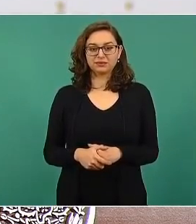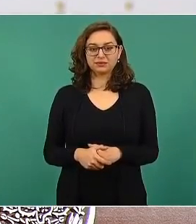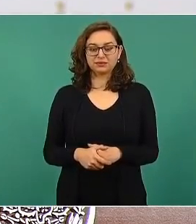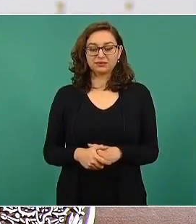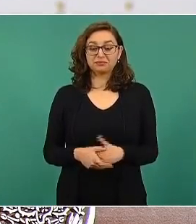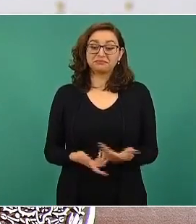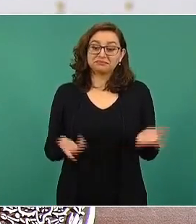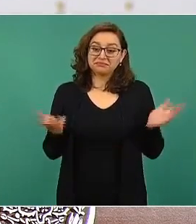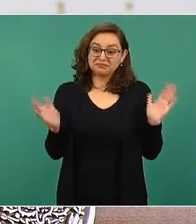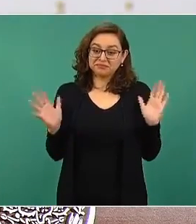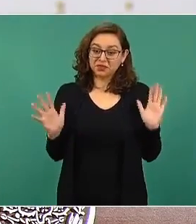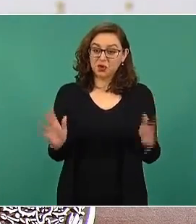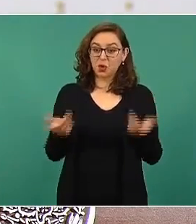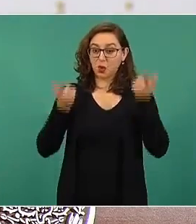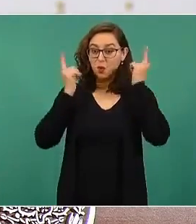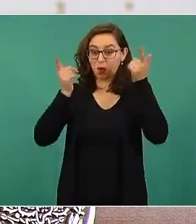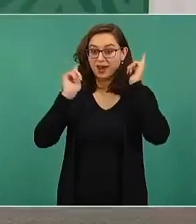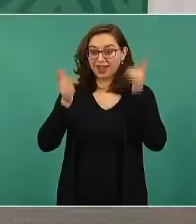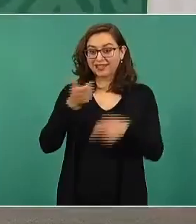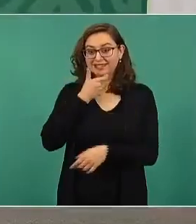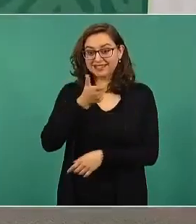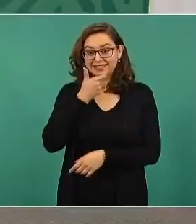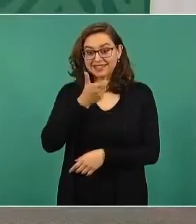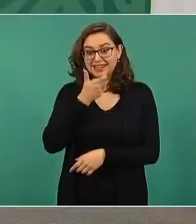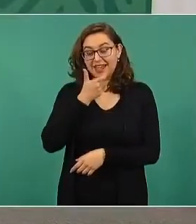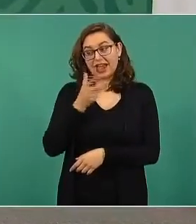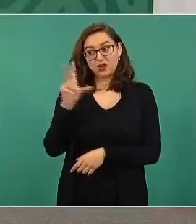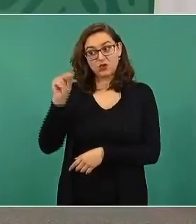lo tome a bien y no se vaya a enojar más.